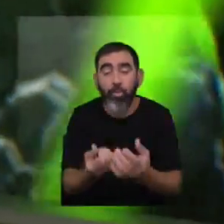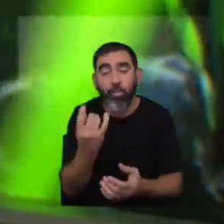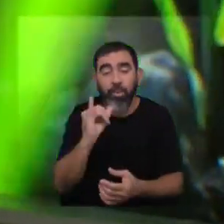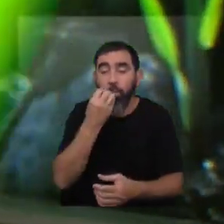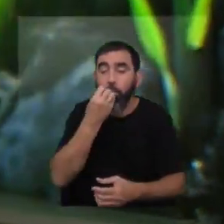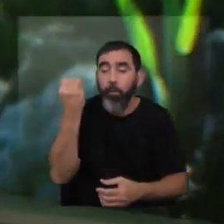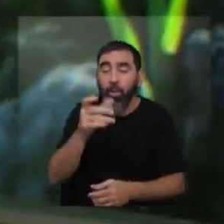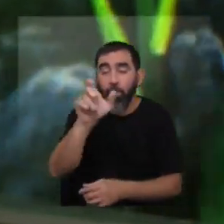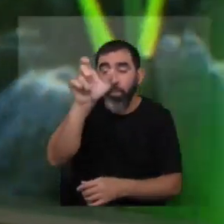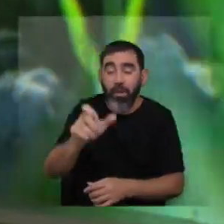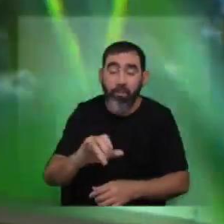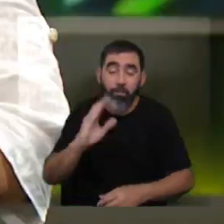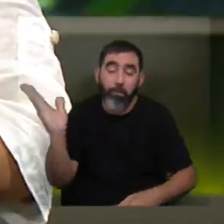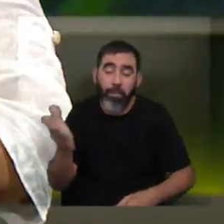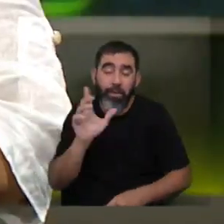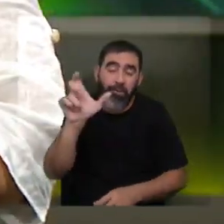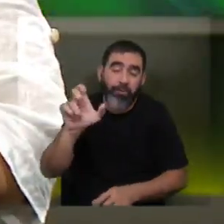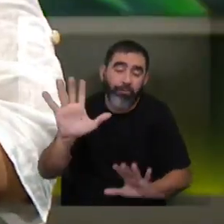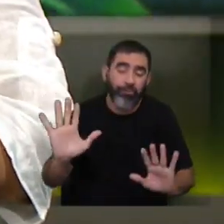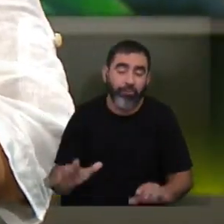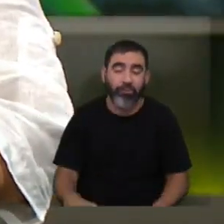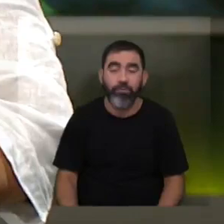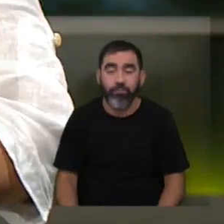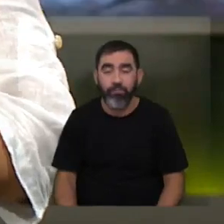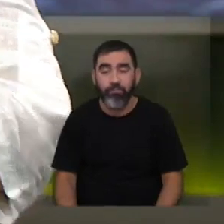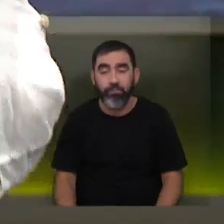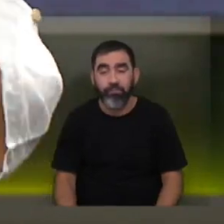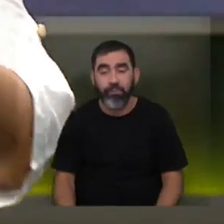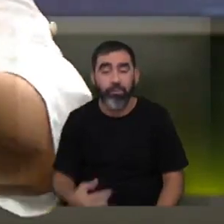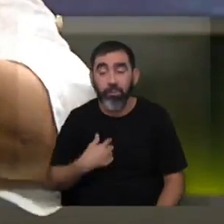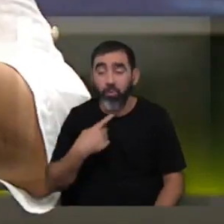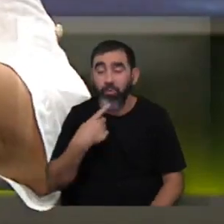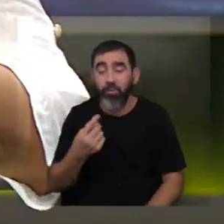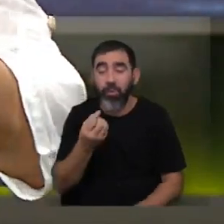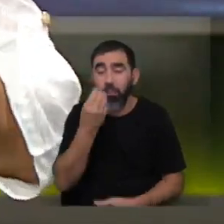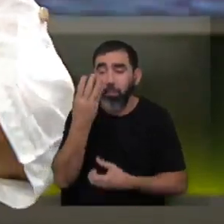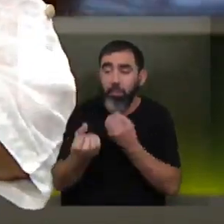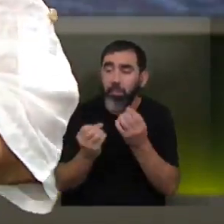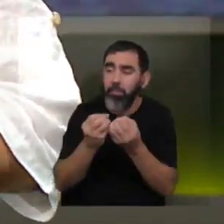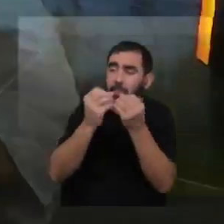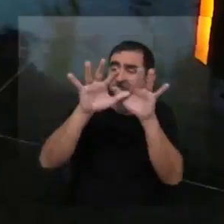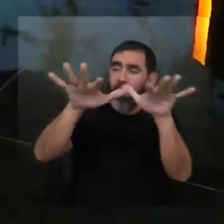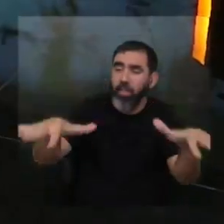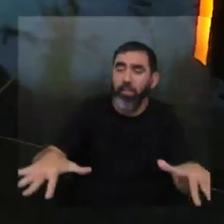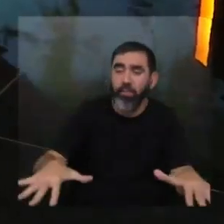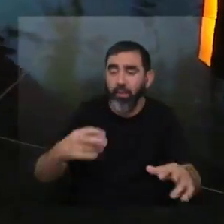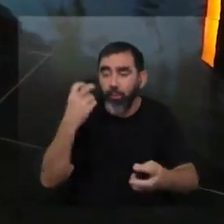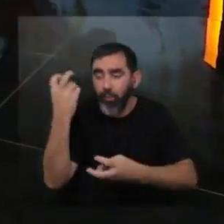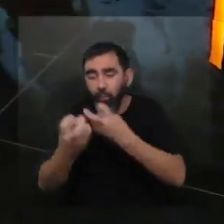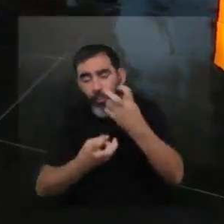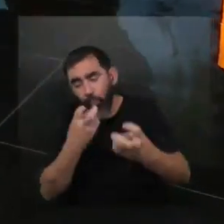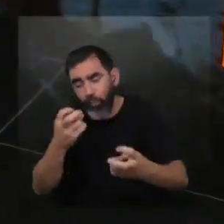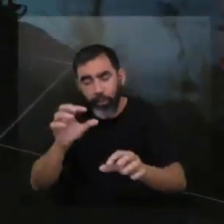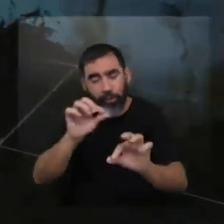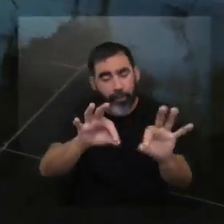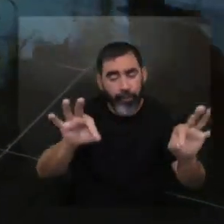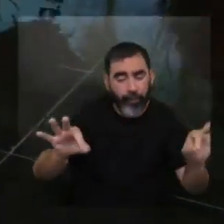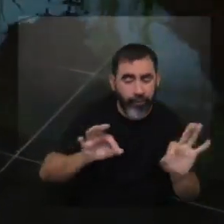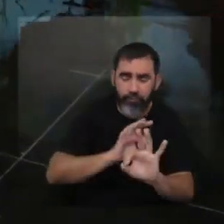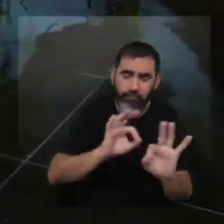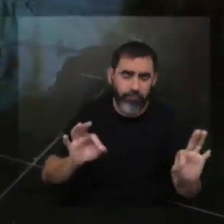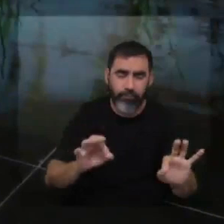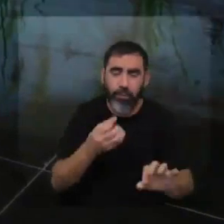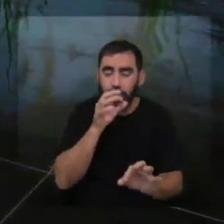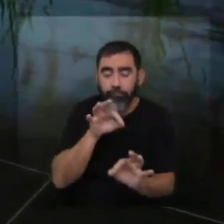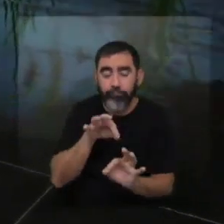mejor Pero para el que cultiva. produce la planta o cultiva la planta, no le sirve tener una planta que hay que ir por ahí, por el campo, recogiendo semillas en distintos